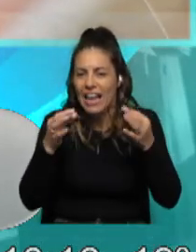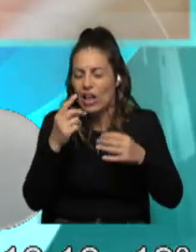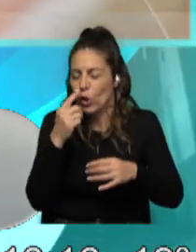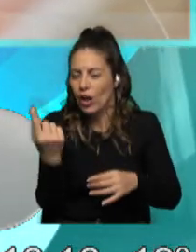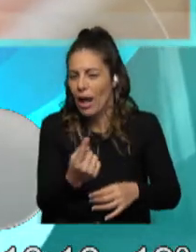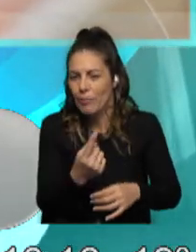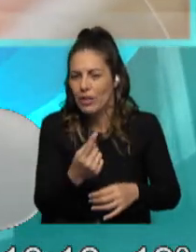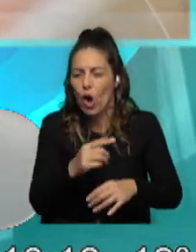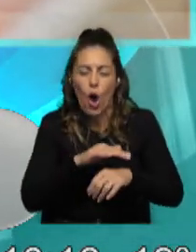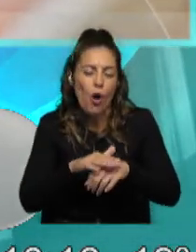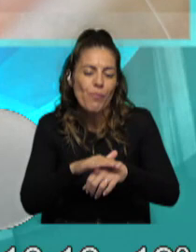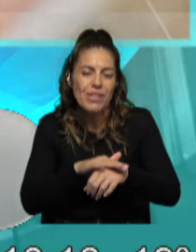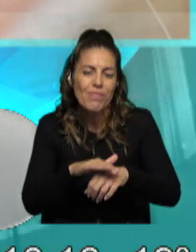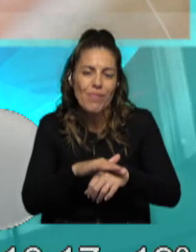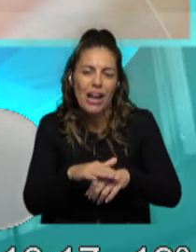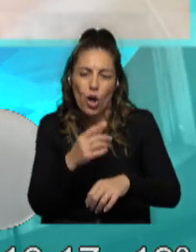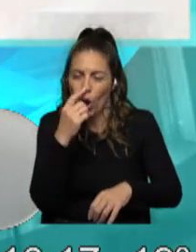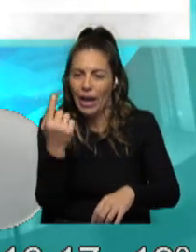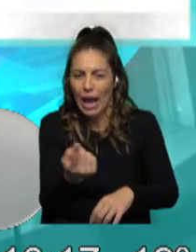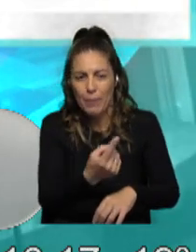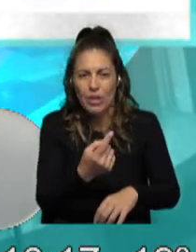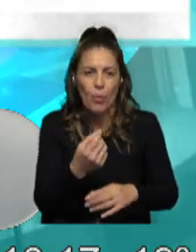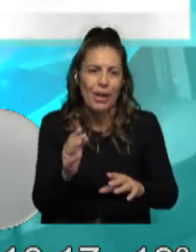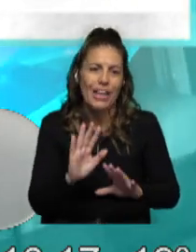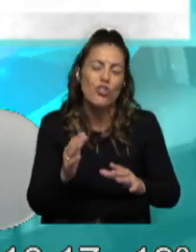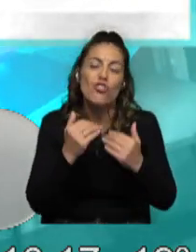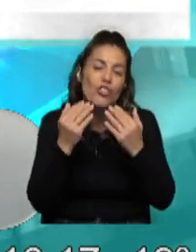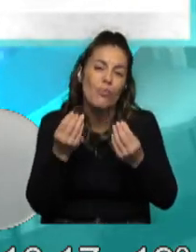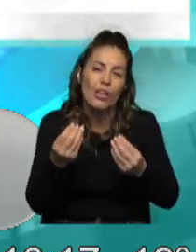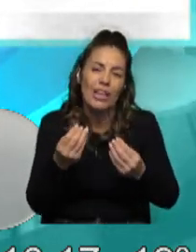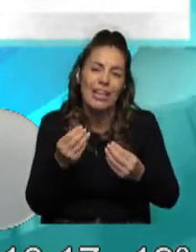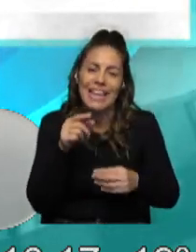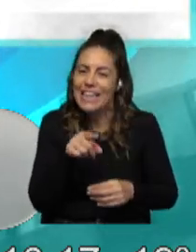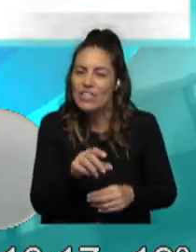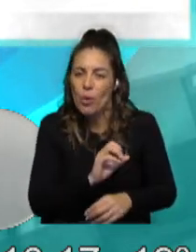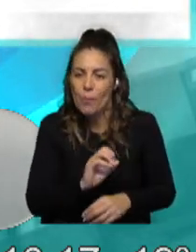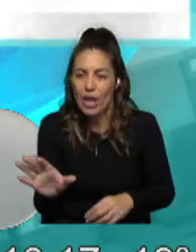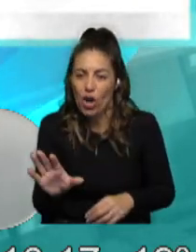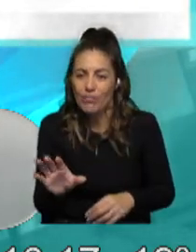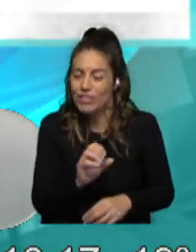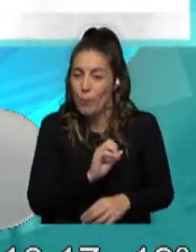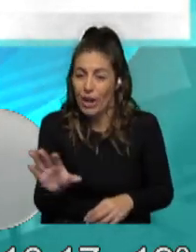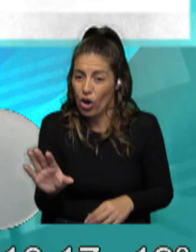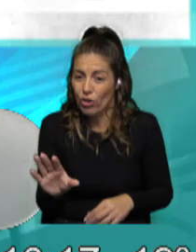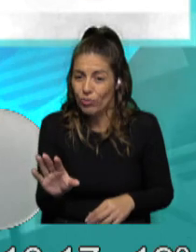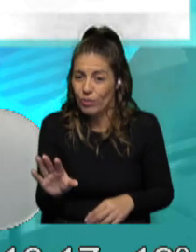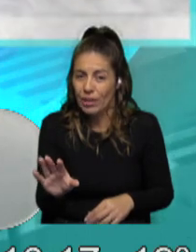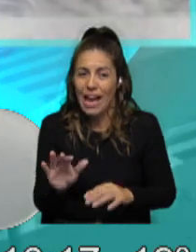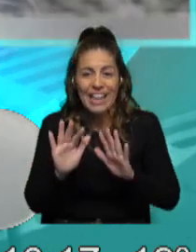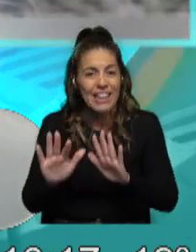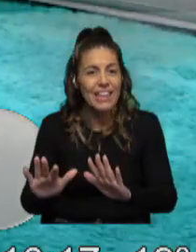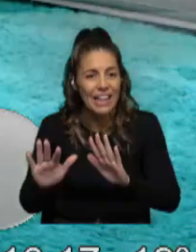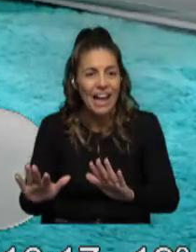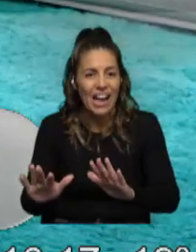inmediatamente o mimarlo de forma inmediata producto de, bueno, no sé por qué pasó esto, suele aumentar el problema en realidad, porque al gato hay que